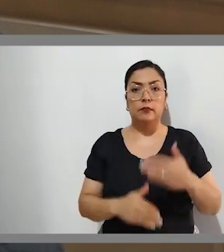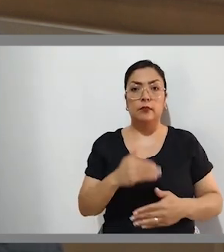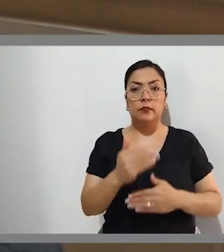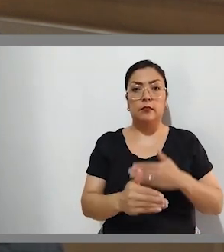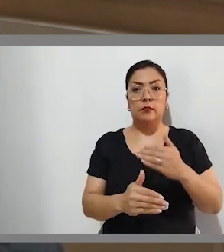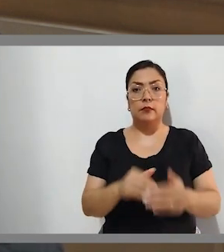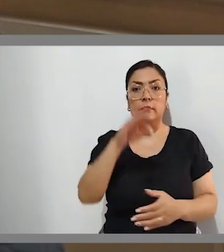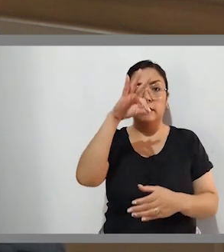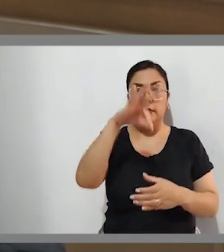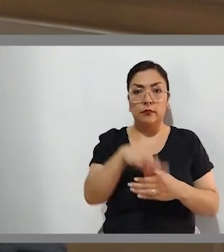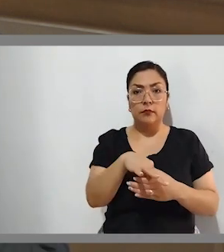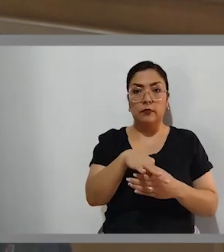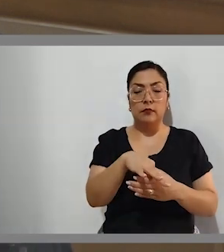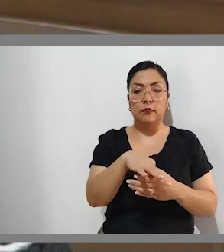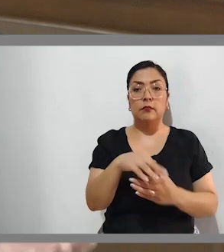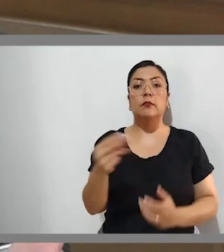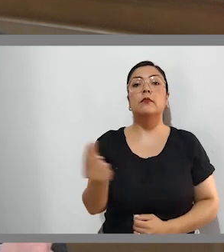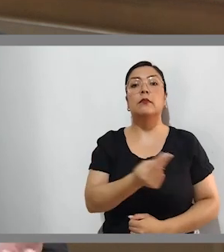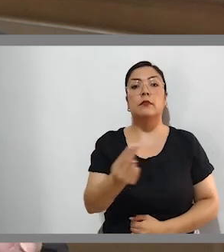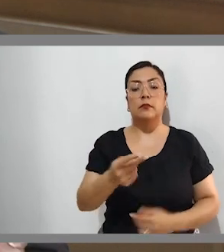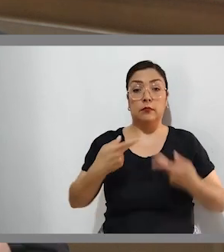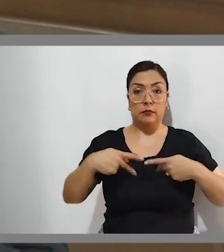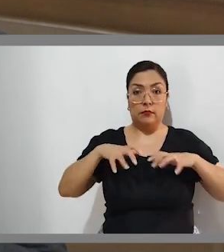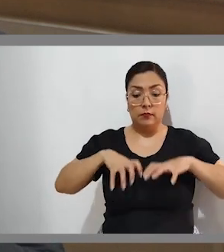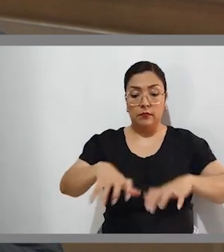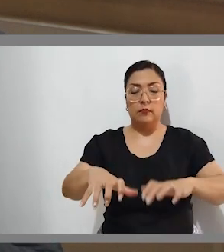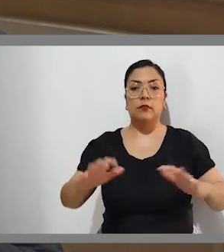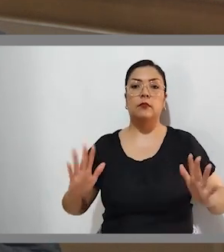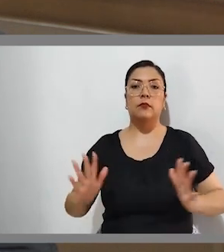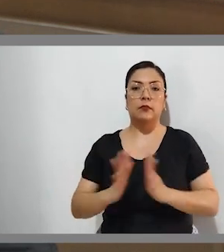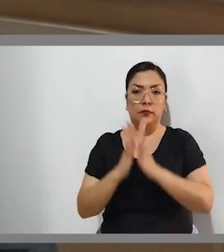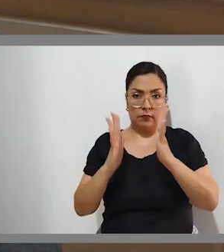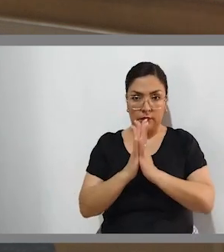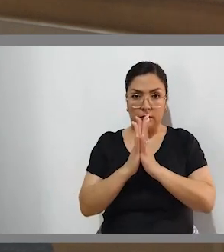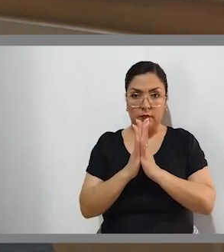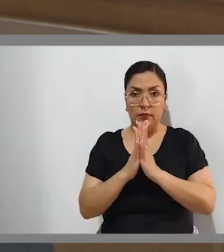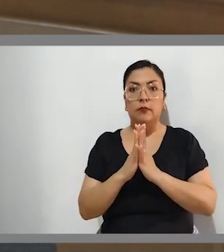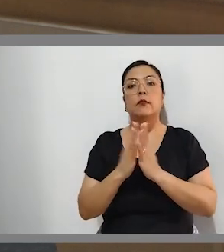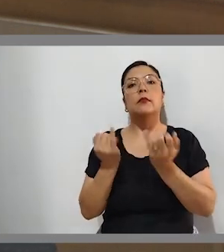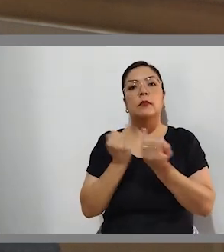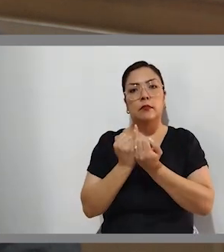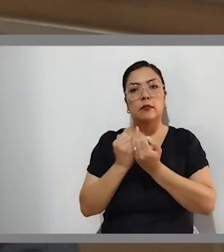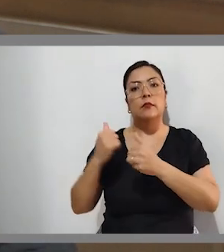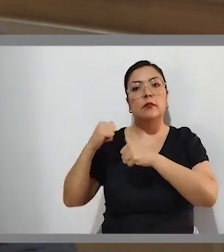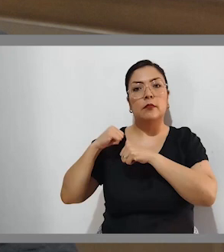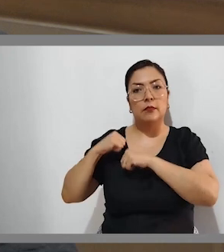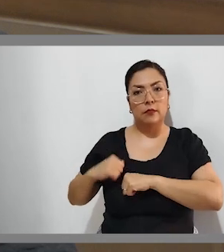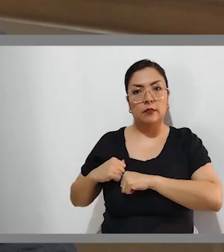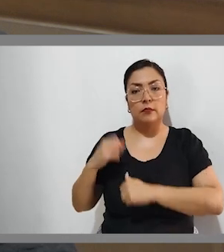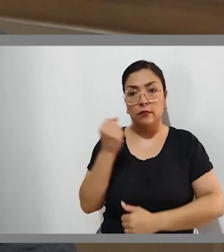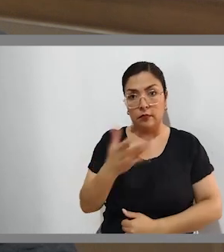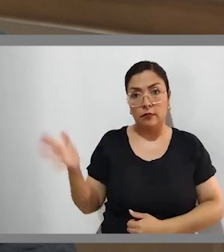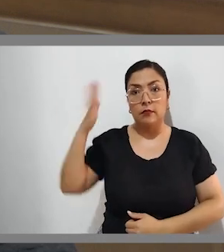requiere la participación tanto de la ciudadanía como de las distintas autoridades electorales. Hace unos minutos